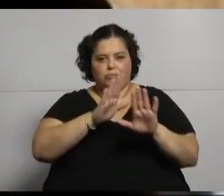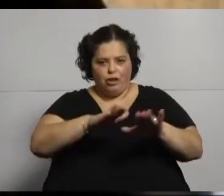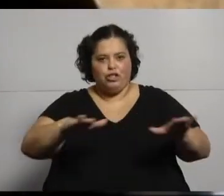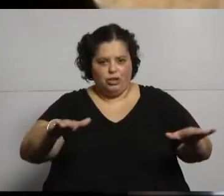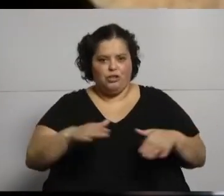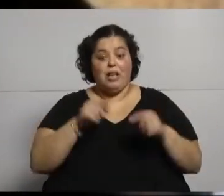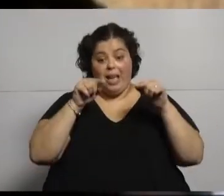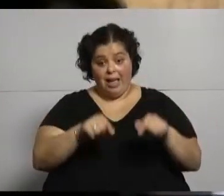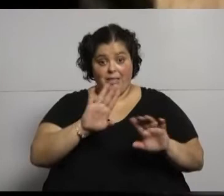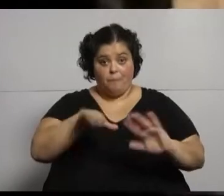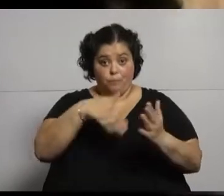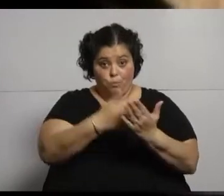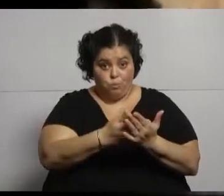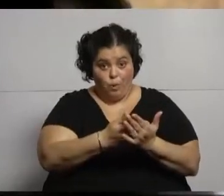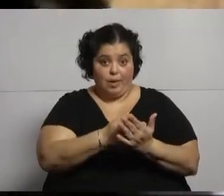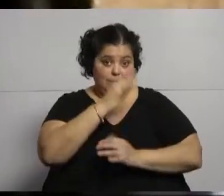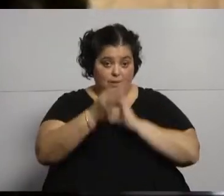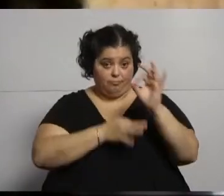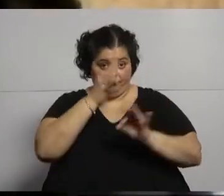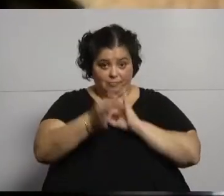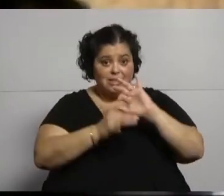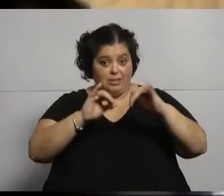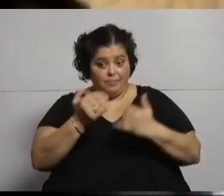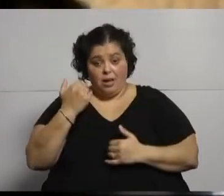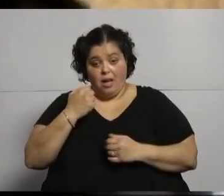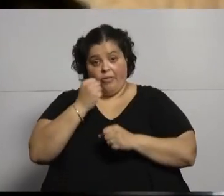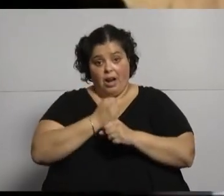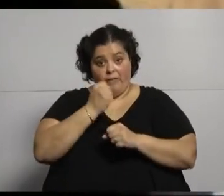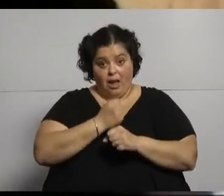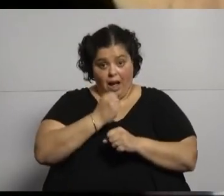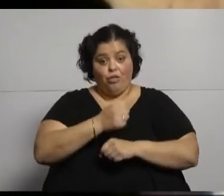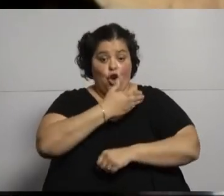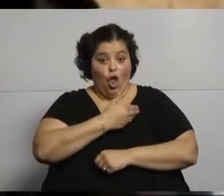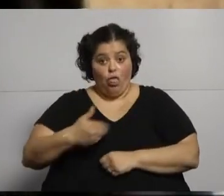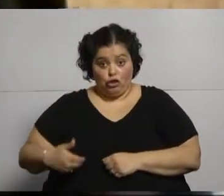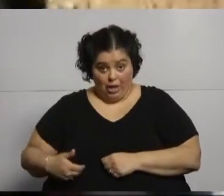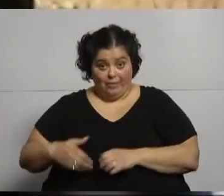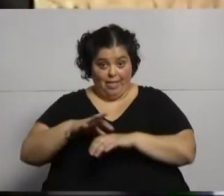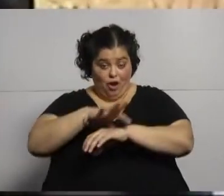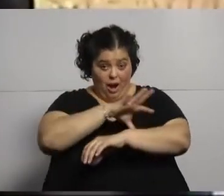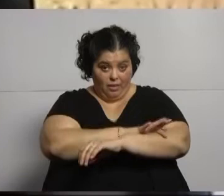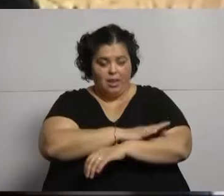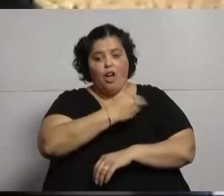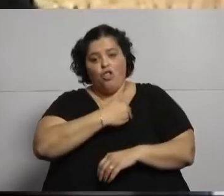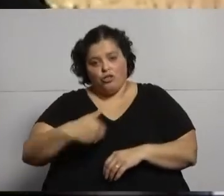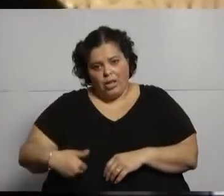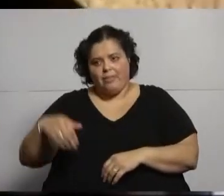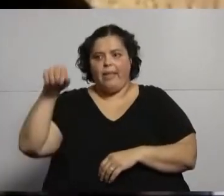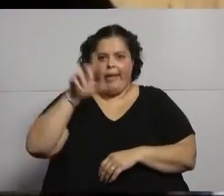estas propuestas que yo les estoy contando las vamos trabajando con docentes de los jardines, con docentes del